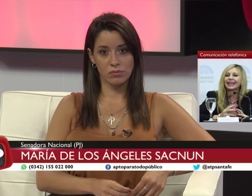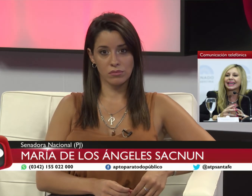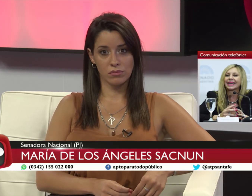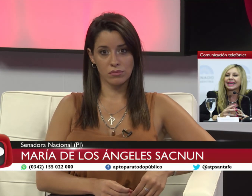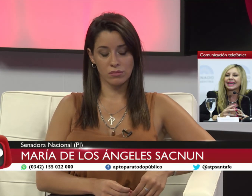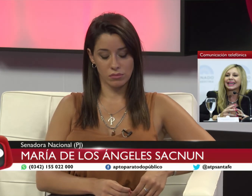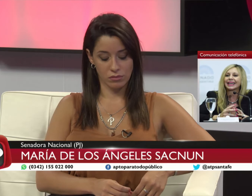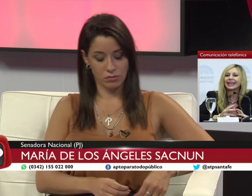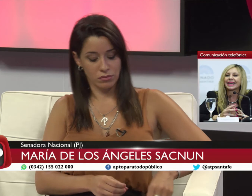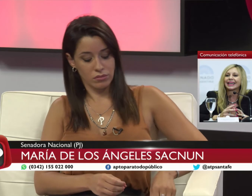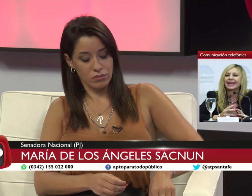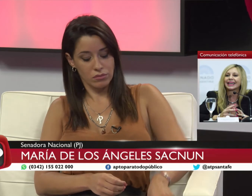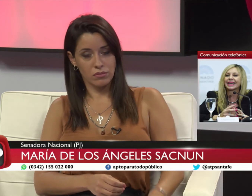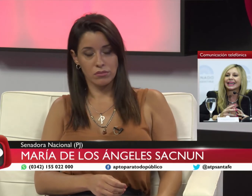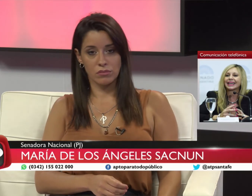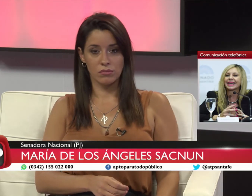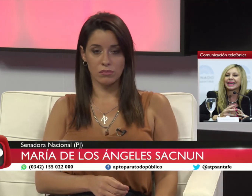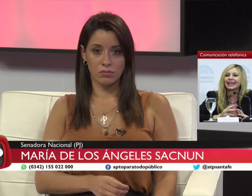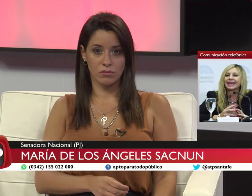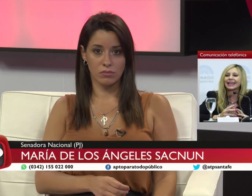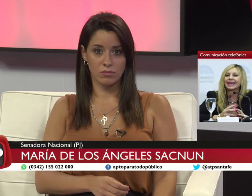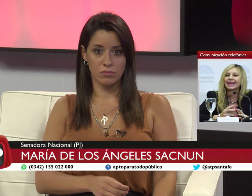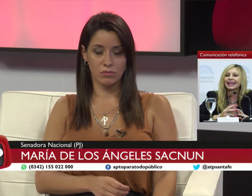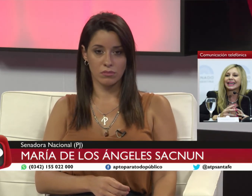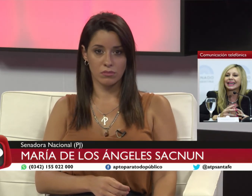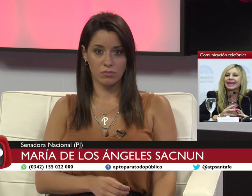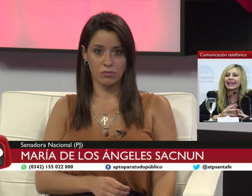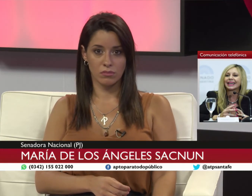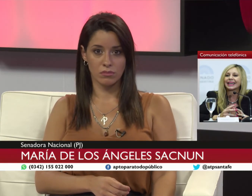hay múltiples acciones que está llevando adelante